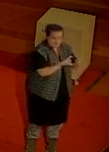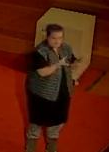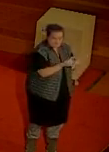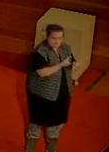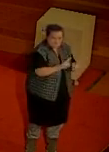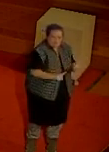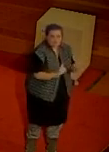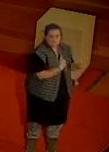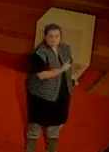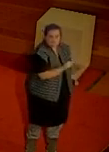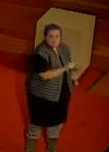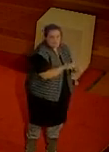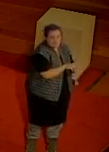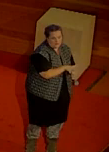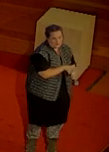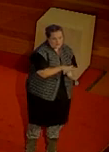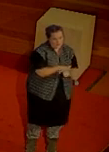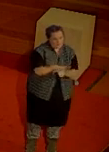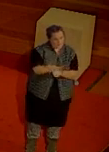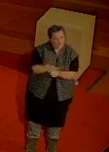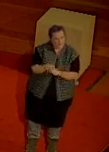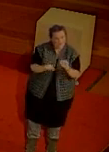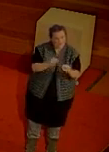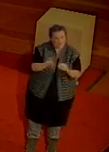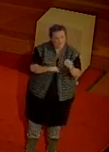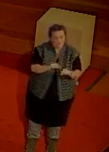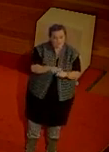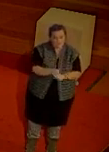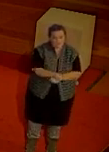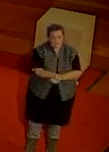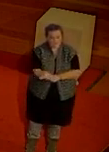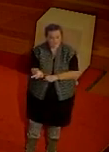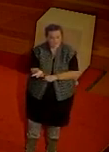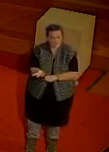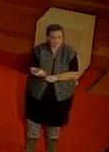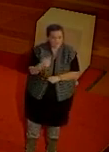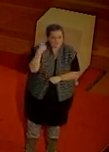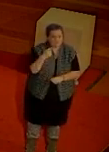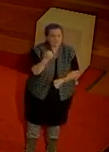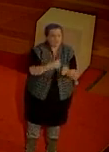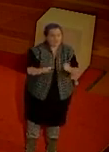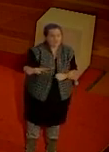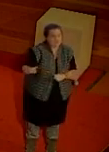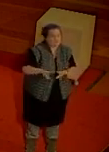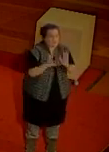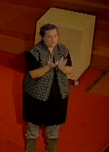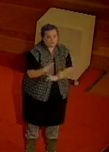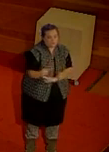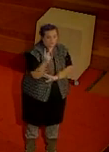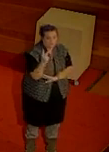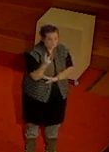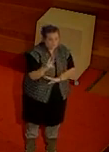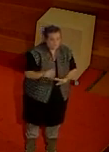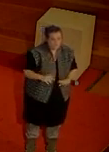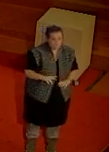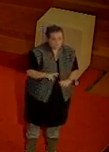contamina a otros sectores de quien ya sabemos que es la segunda Economía del mundo hay otro elemento